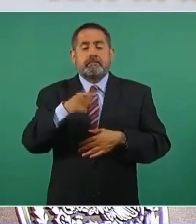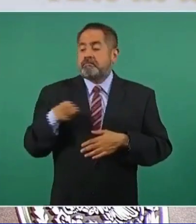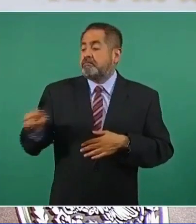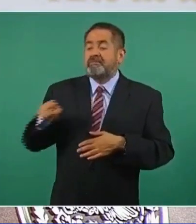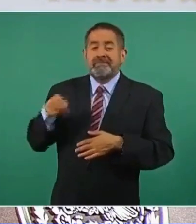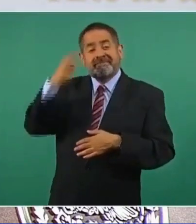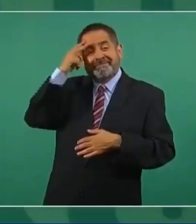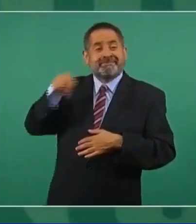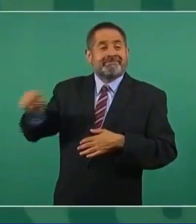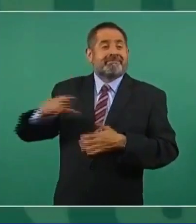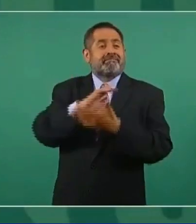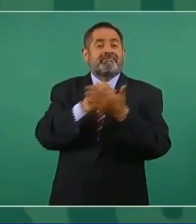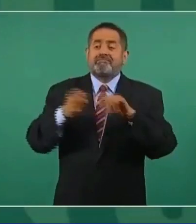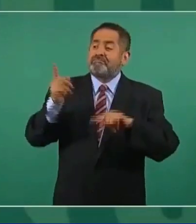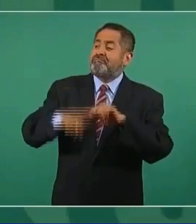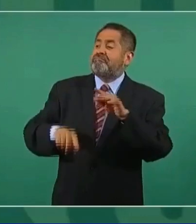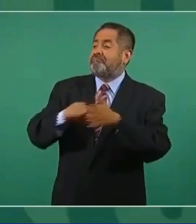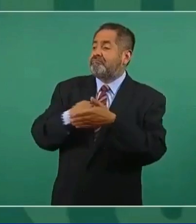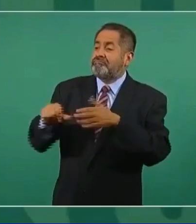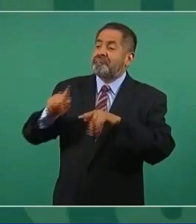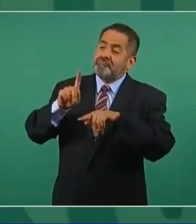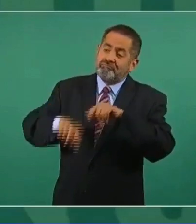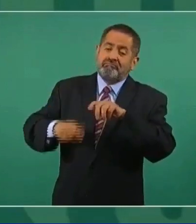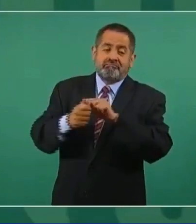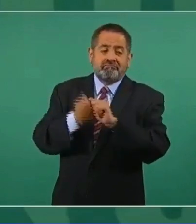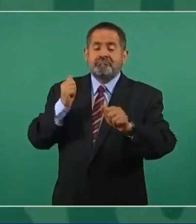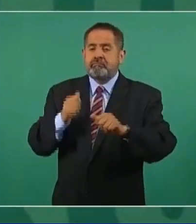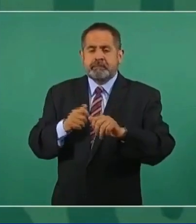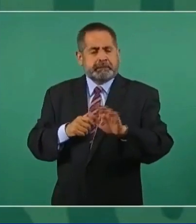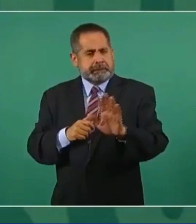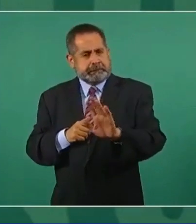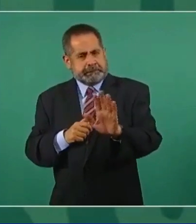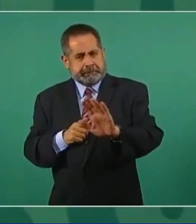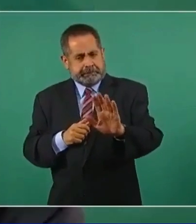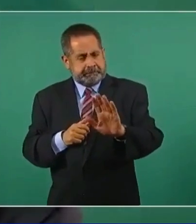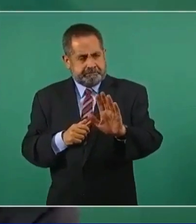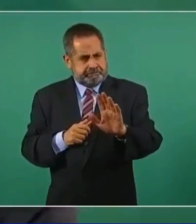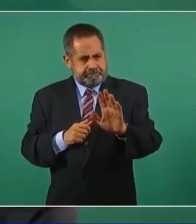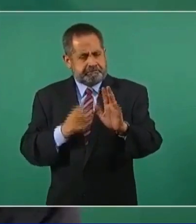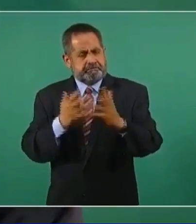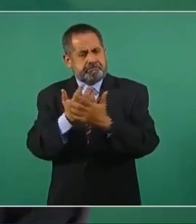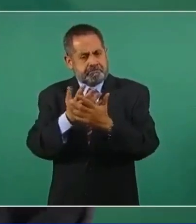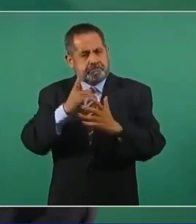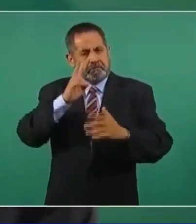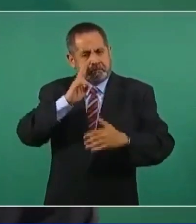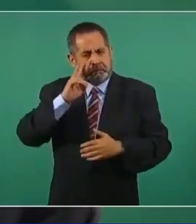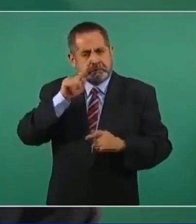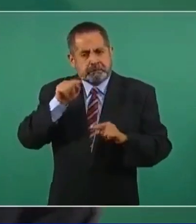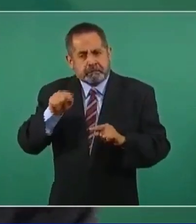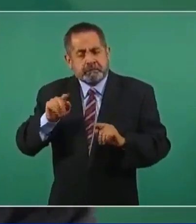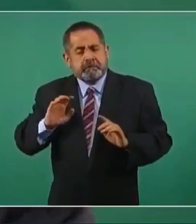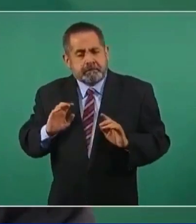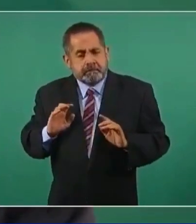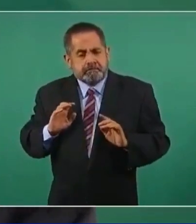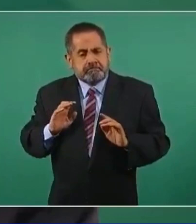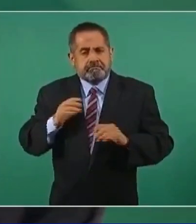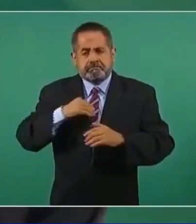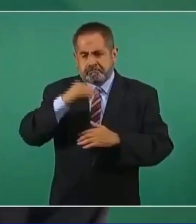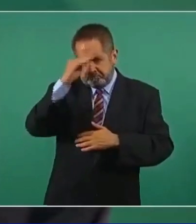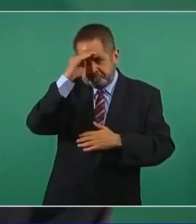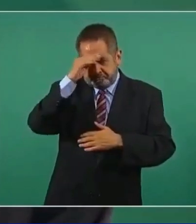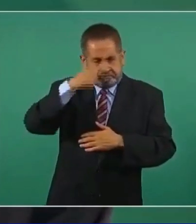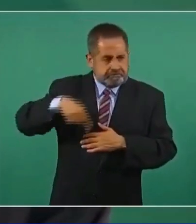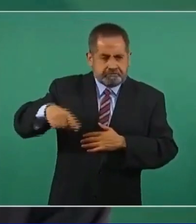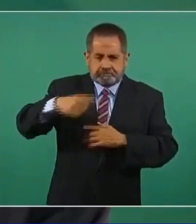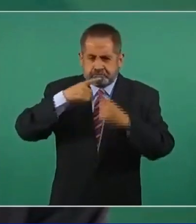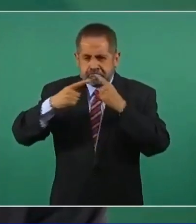cancelando los contratos o modificando contratos. Entonces vamos a buscar un